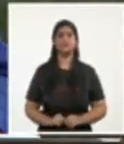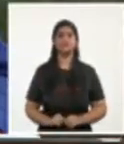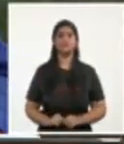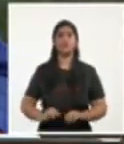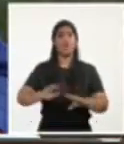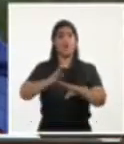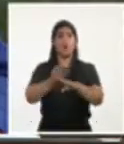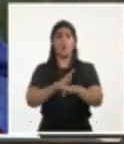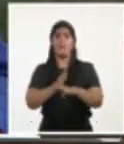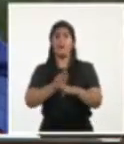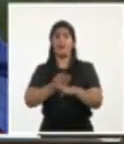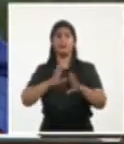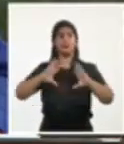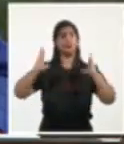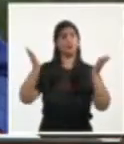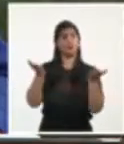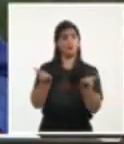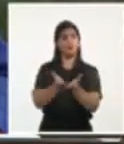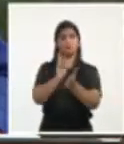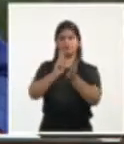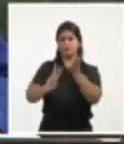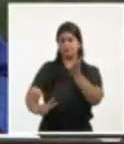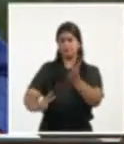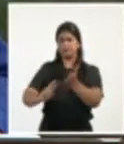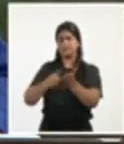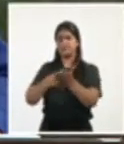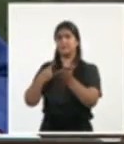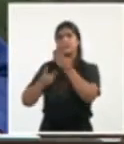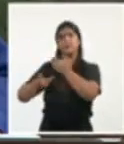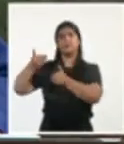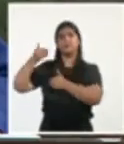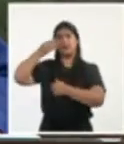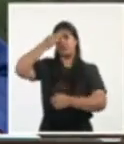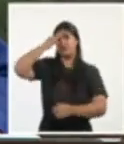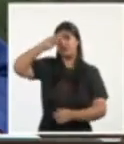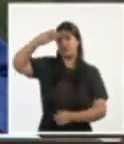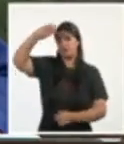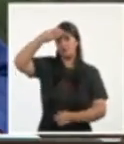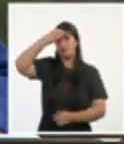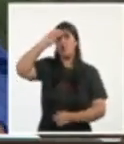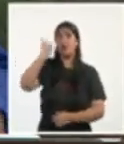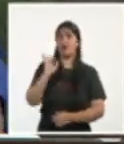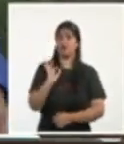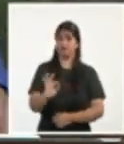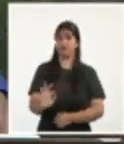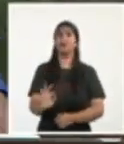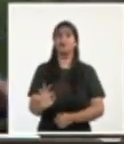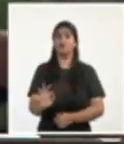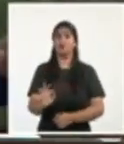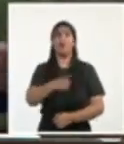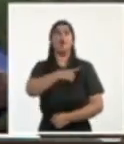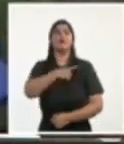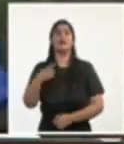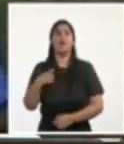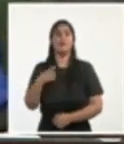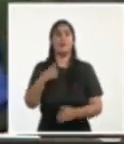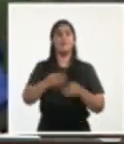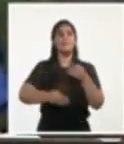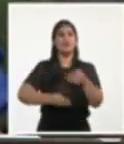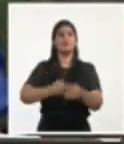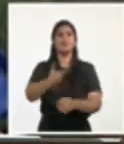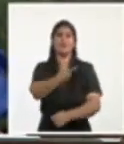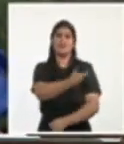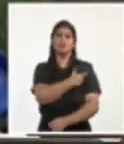leí la semana pasada, está en una de las mayores razones de vacunación, de las mayores velocidades de vacunación, y nosotros